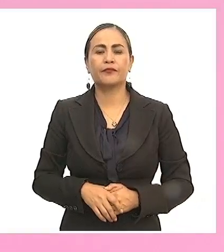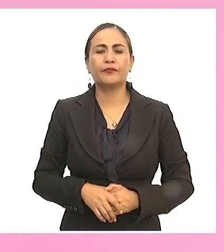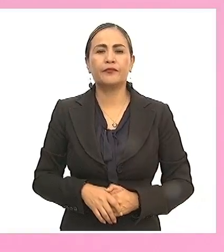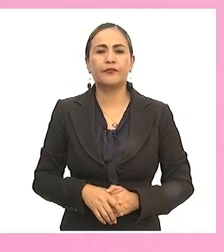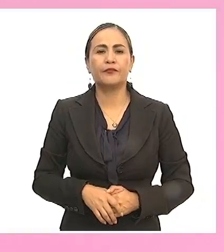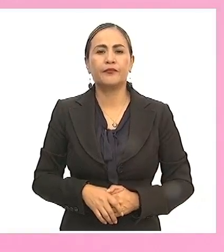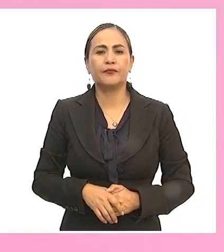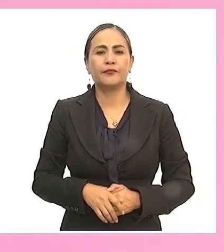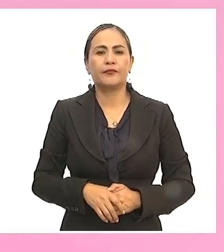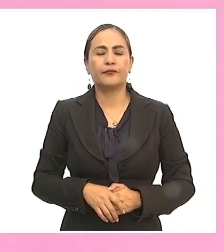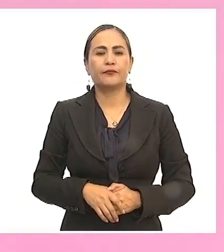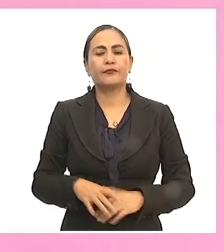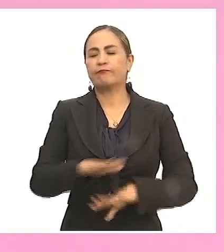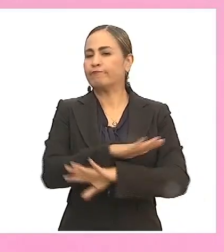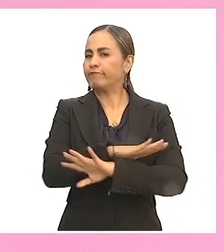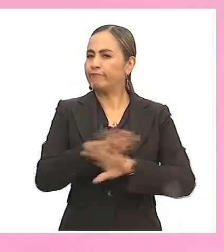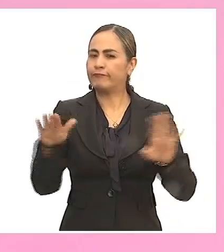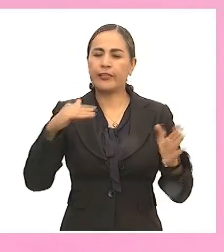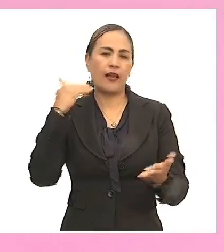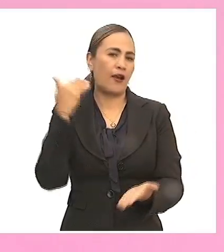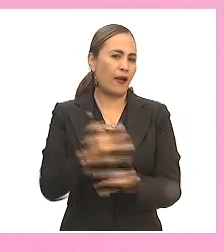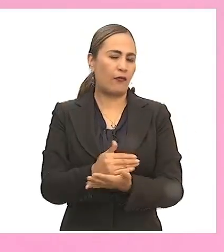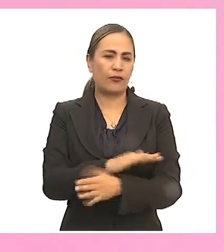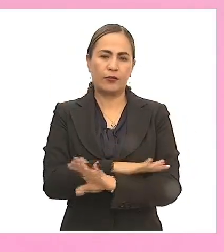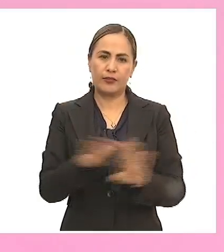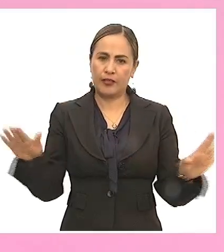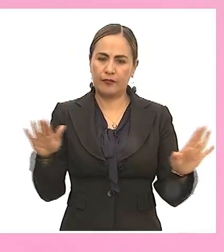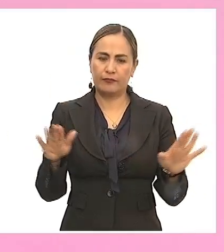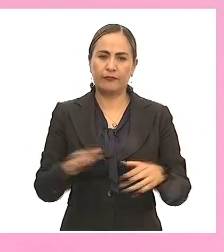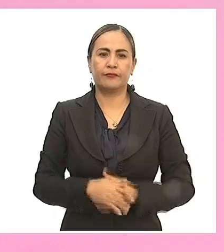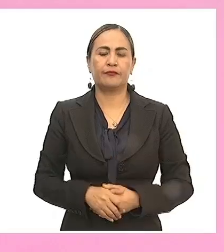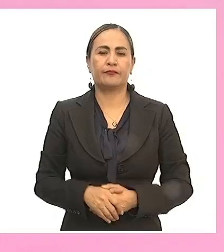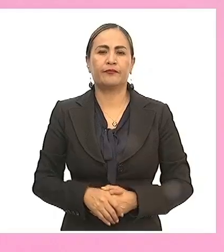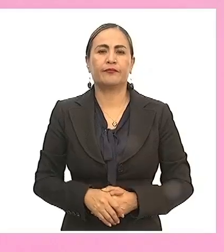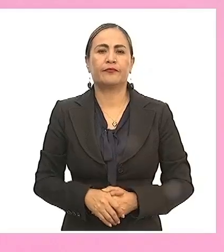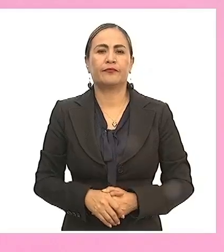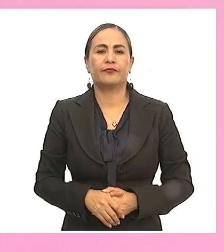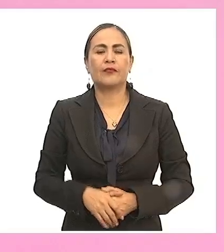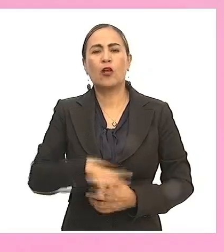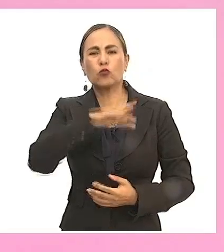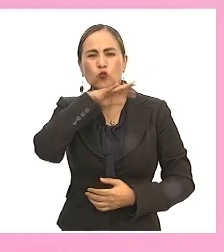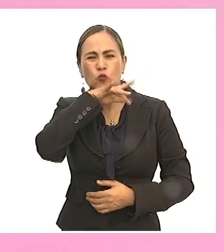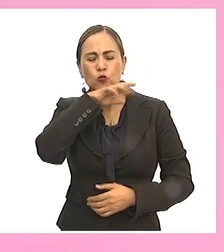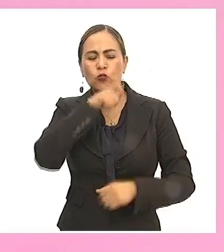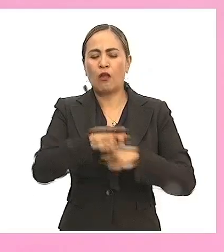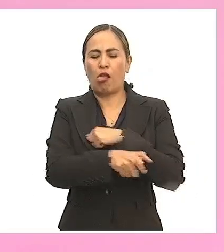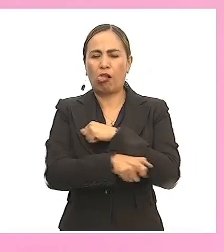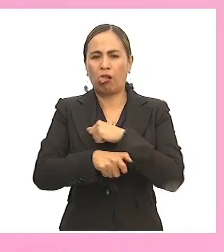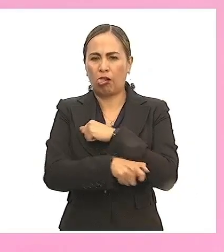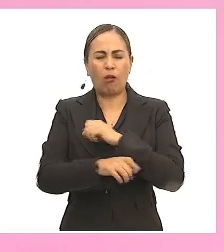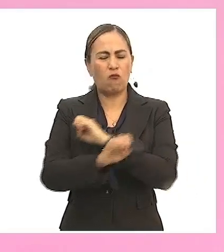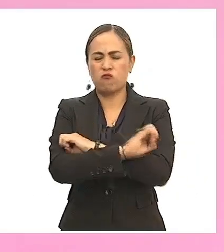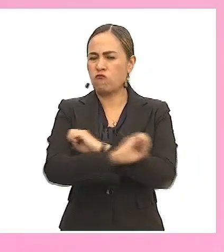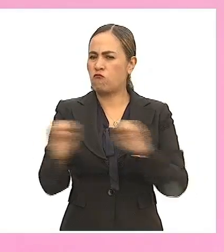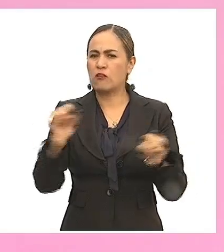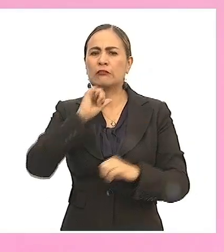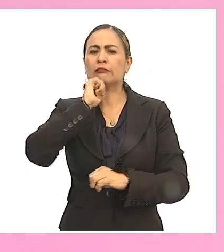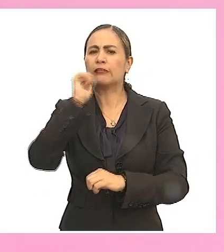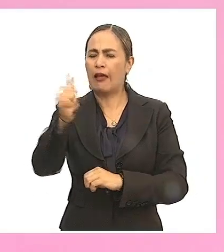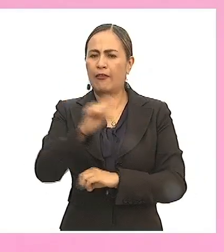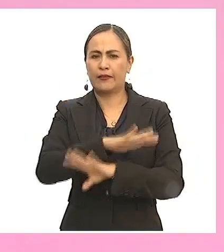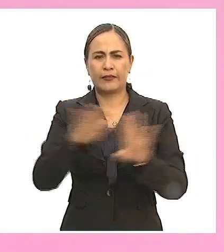Ya se terminó con esa corrupción.